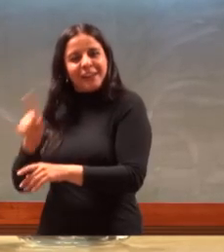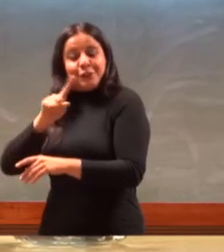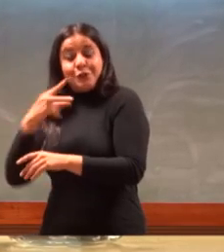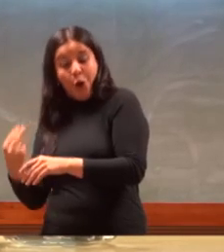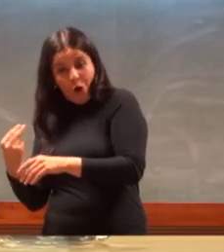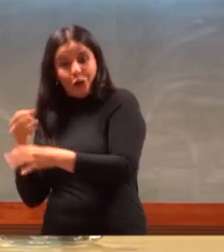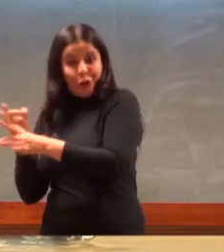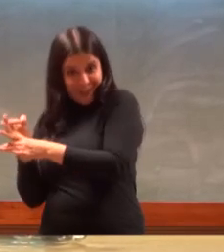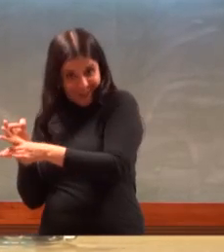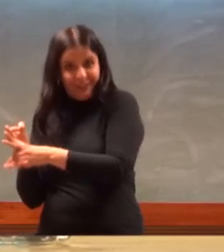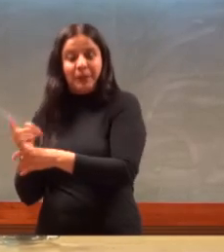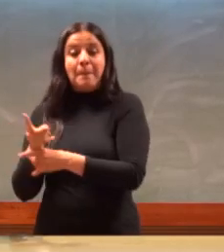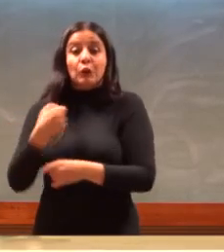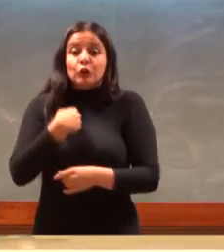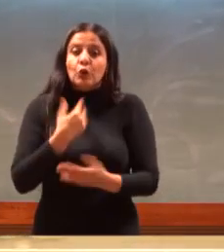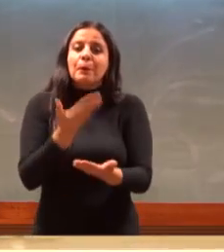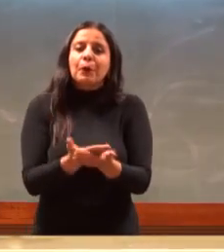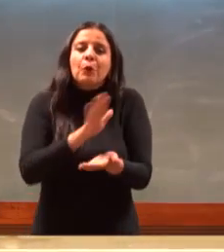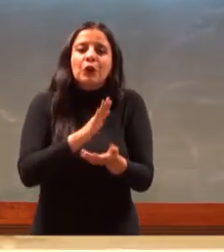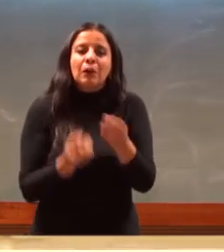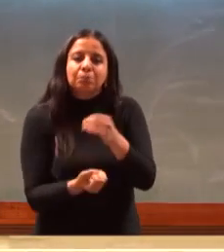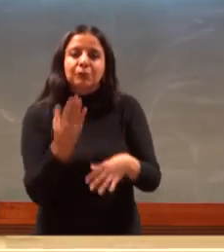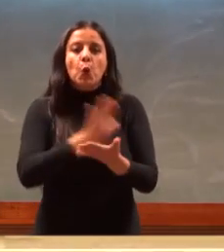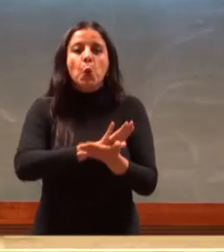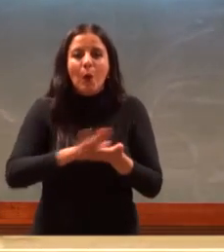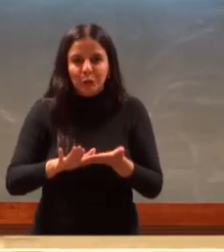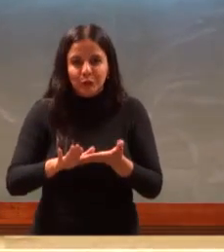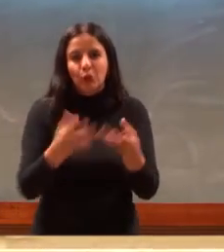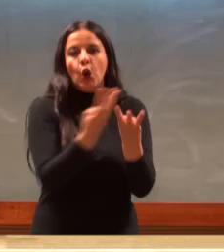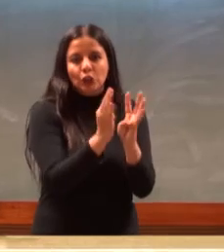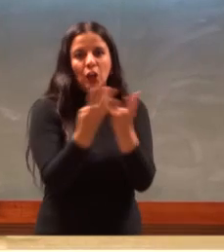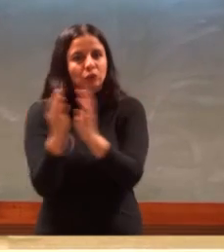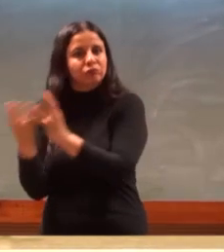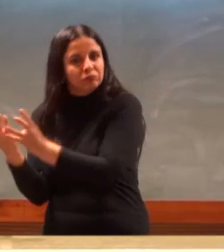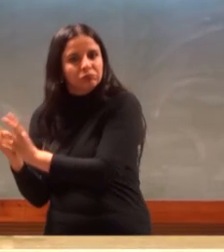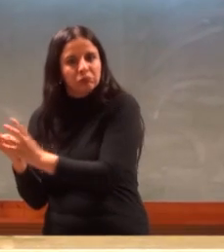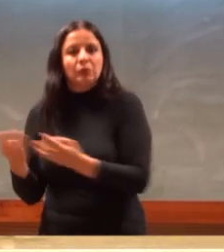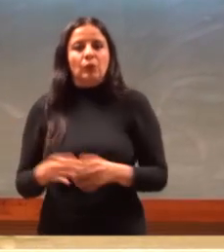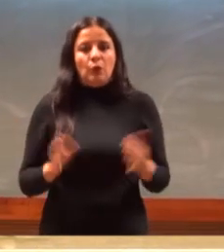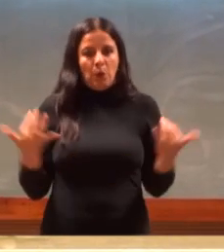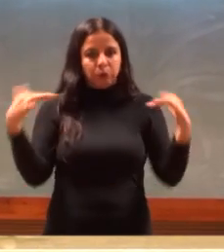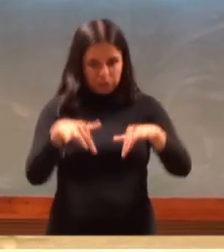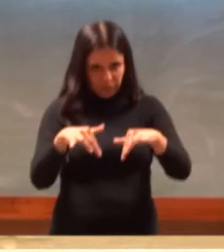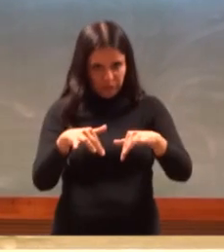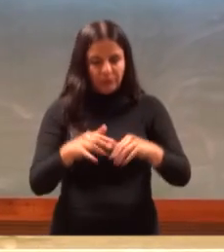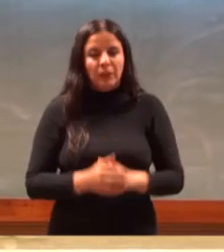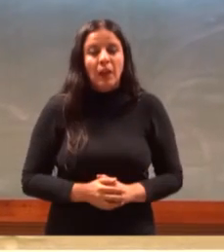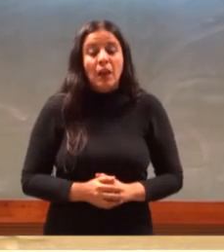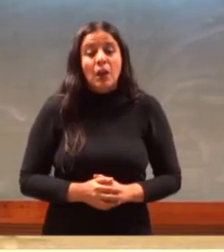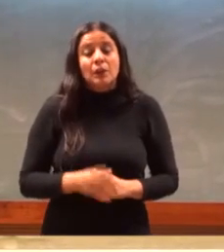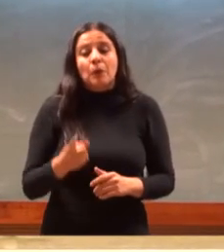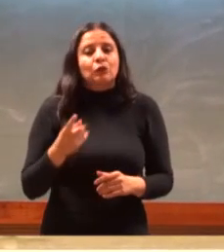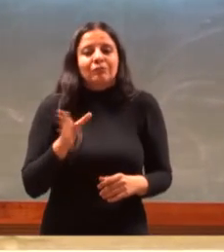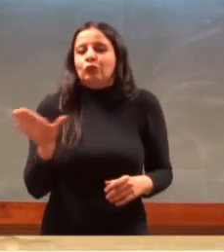Pero además estamos propon crear nuevos espacios de participación de las escuelas y los claustros prácticamente en todas las áreas de la facultad estamos